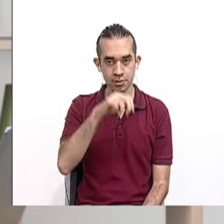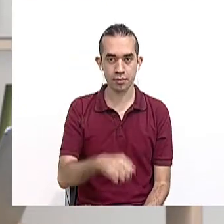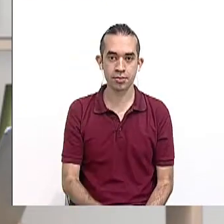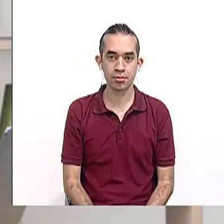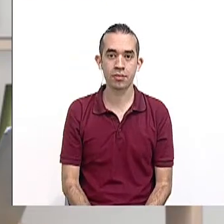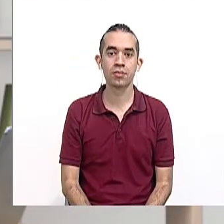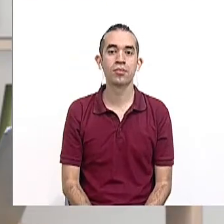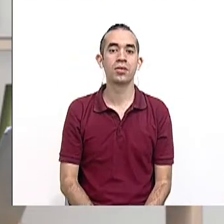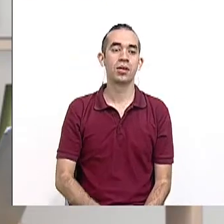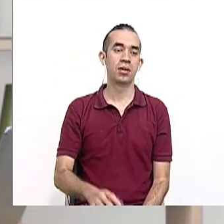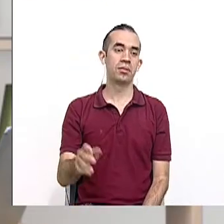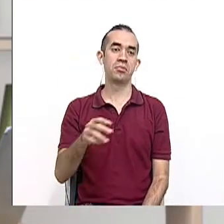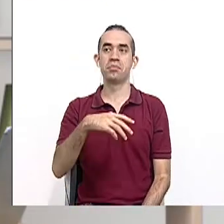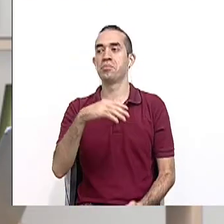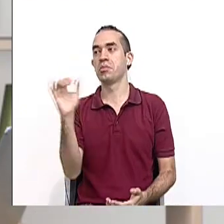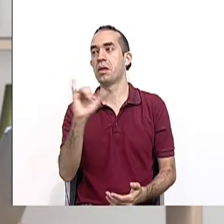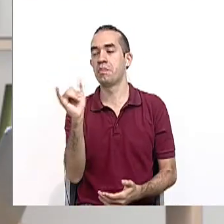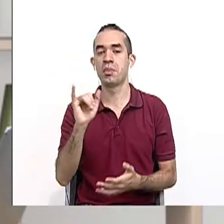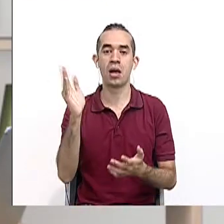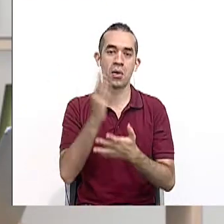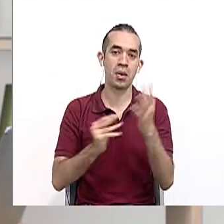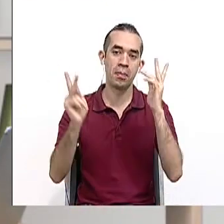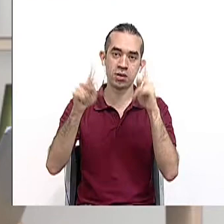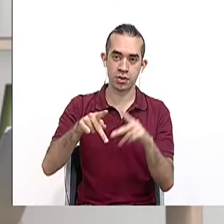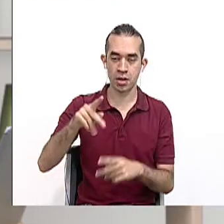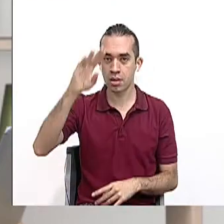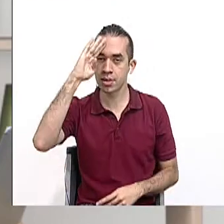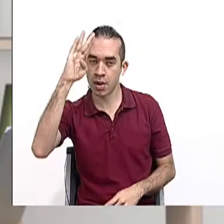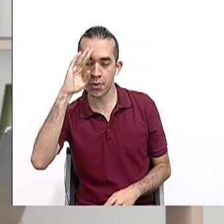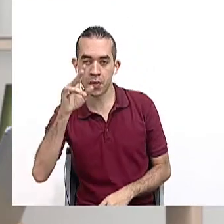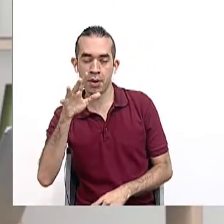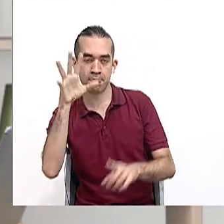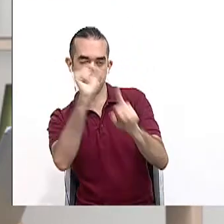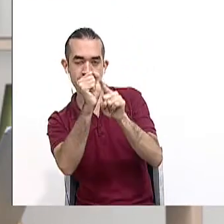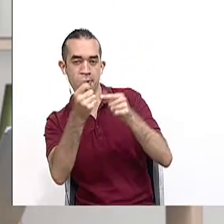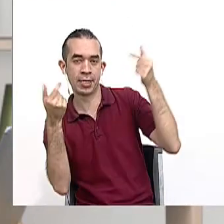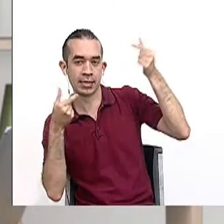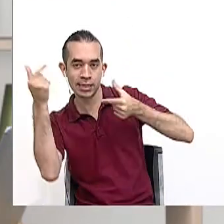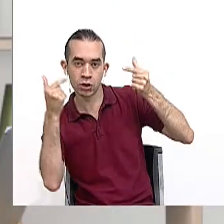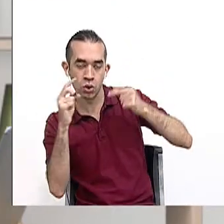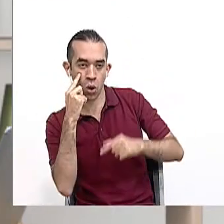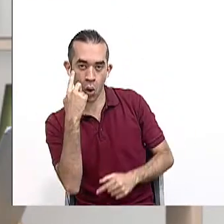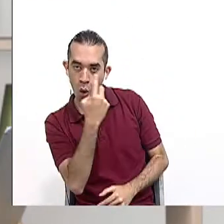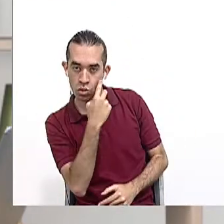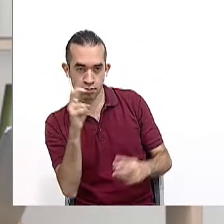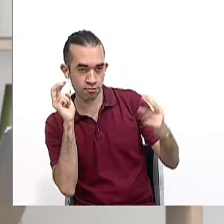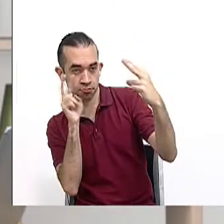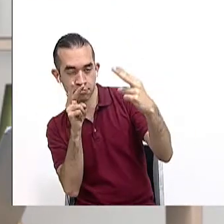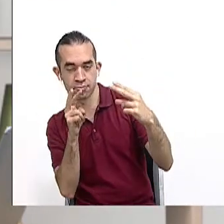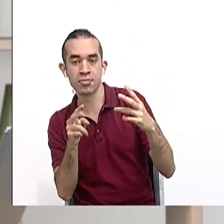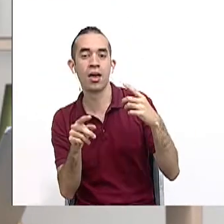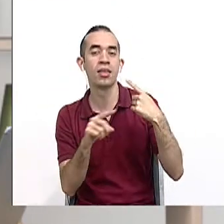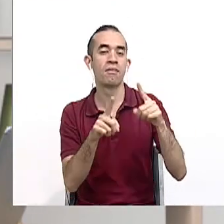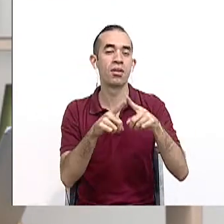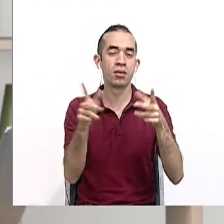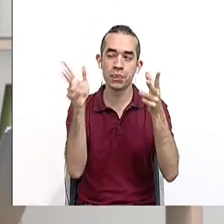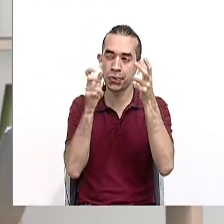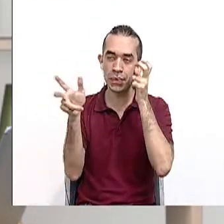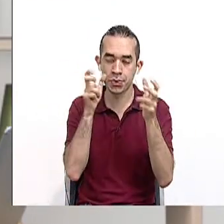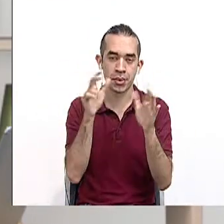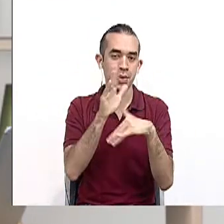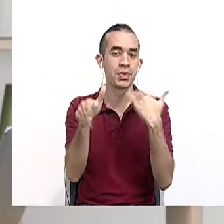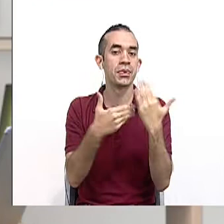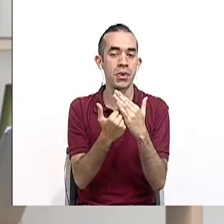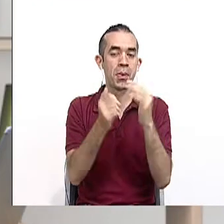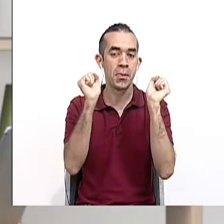cuando leemos a una persona que nos saluda, su gesto, su mirada. Leemos todos los textos que nos rodean, porque todo aquello que podemos